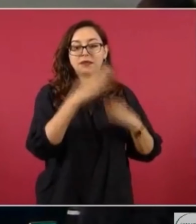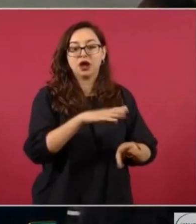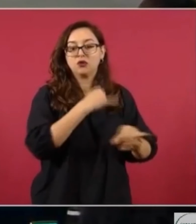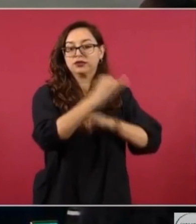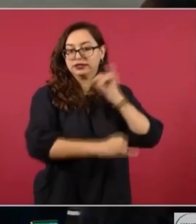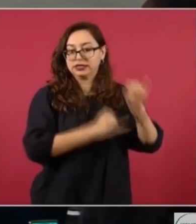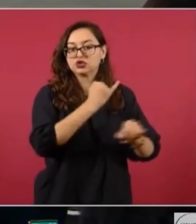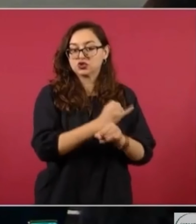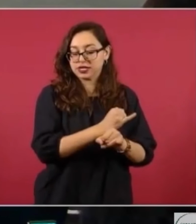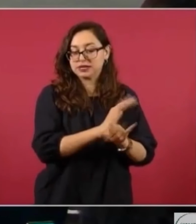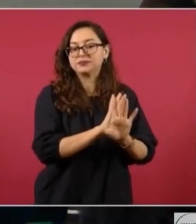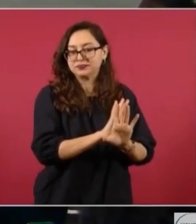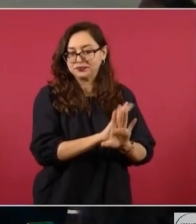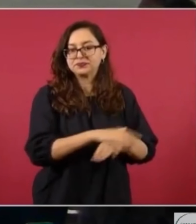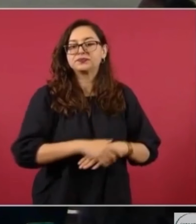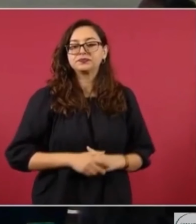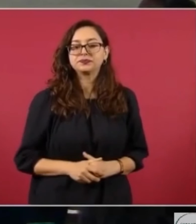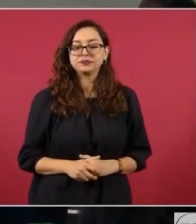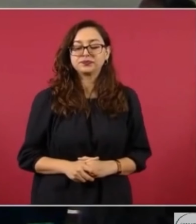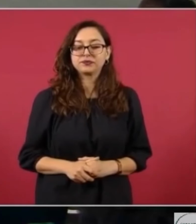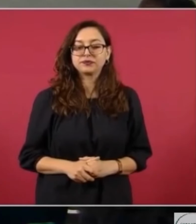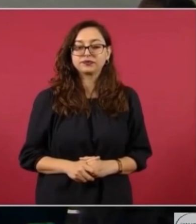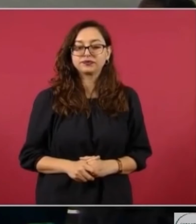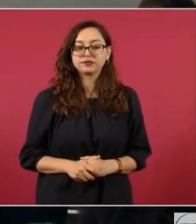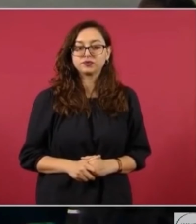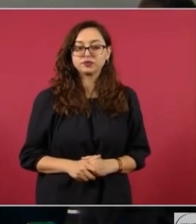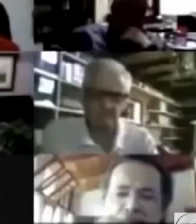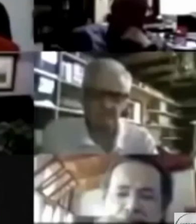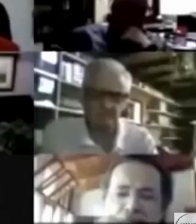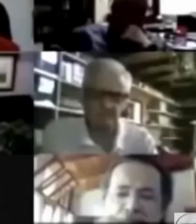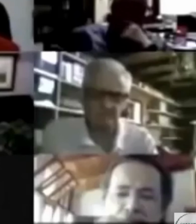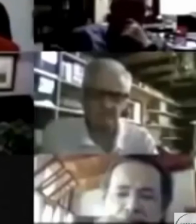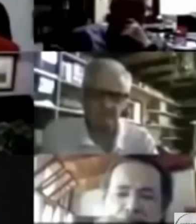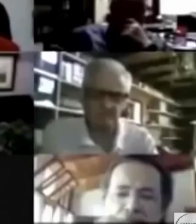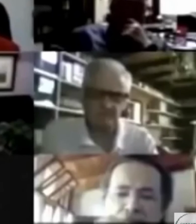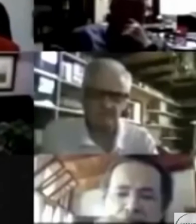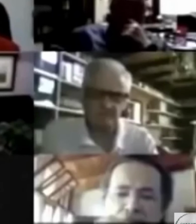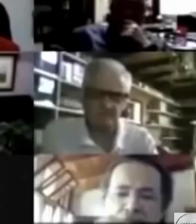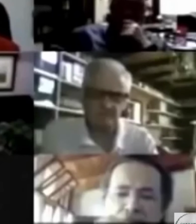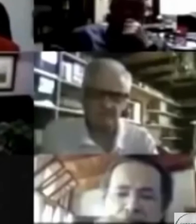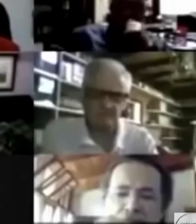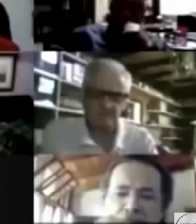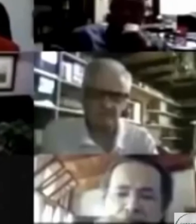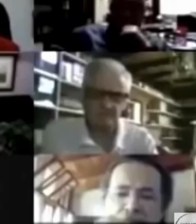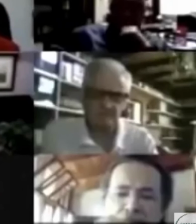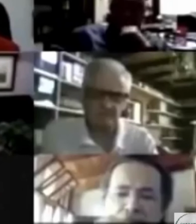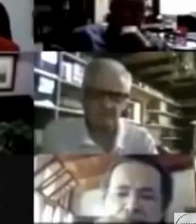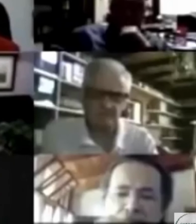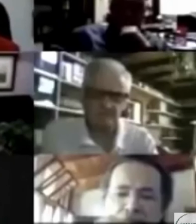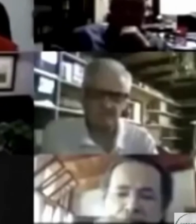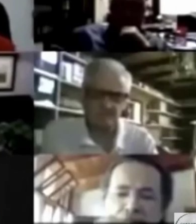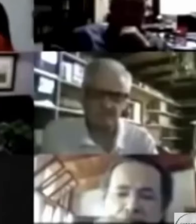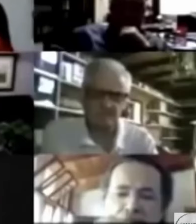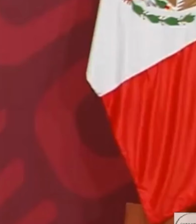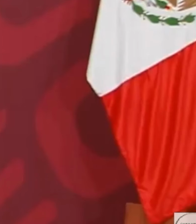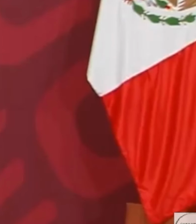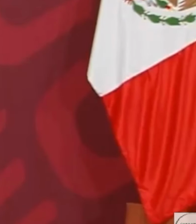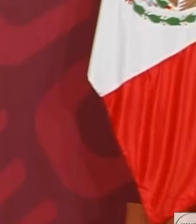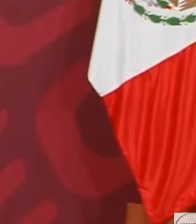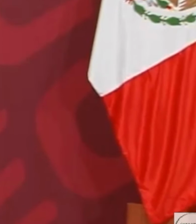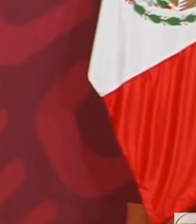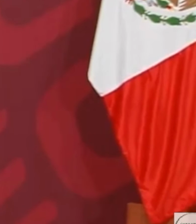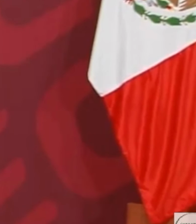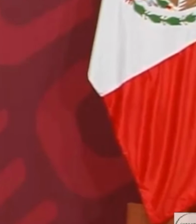Esto se va a volver parte de la visión común de los mexicanos. Se